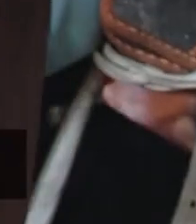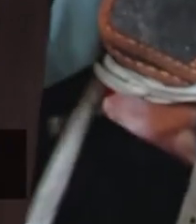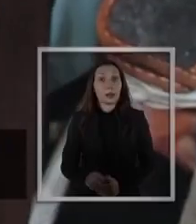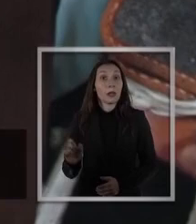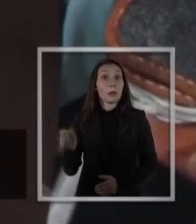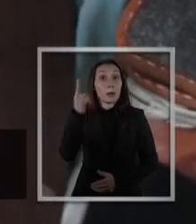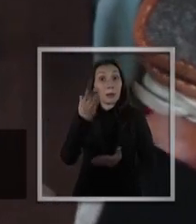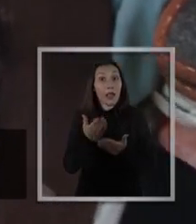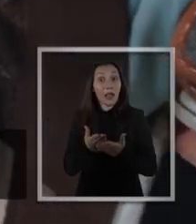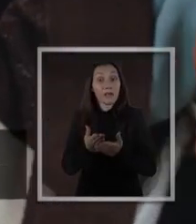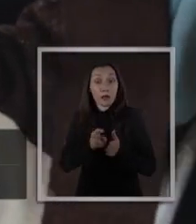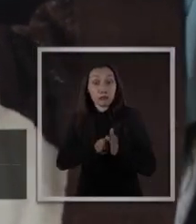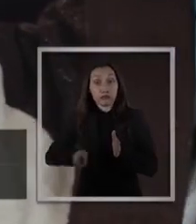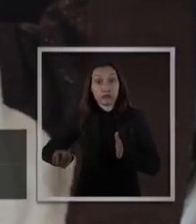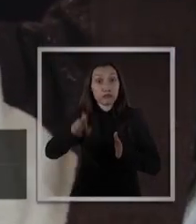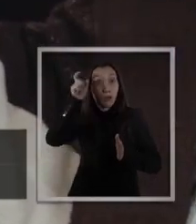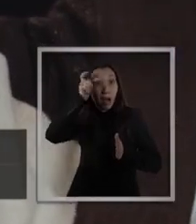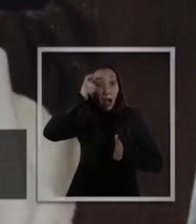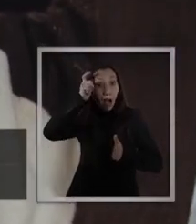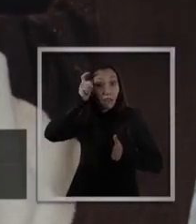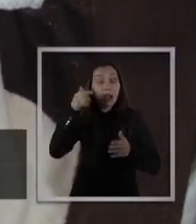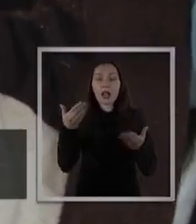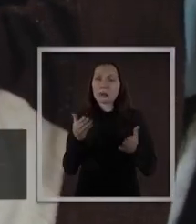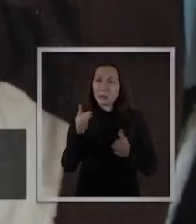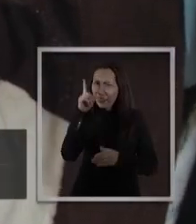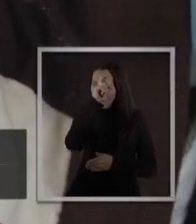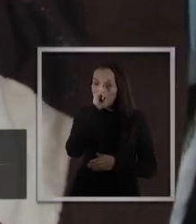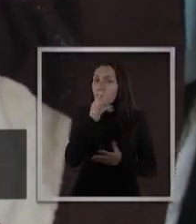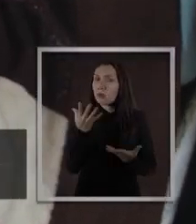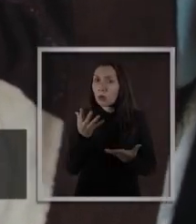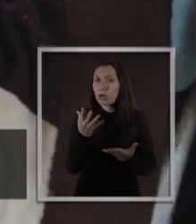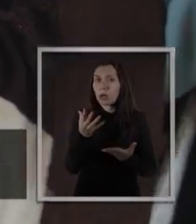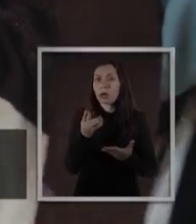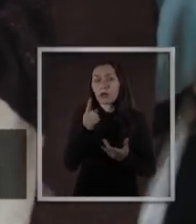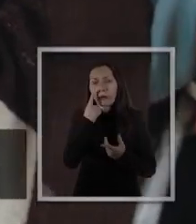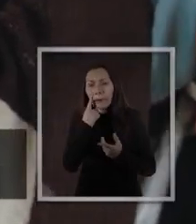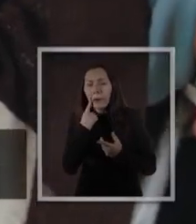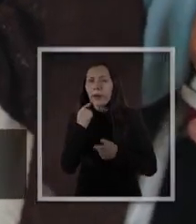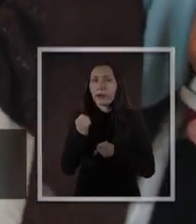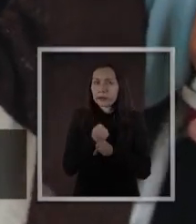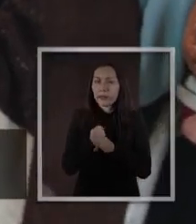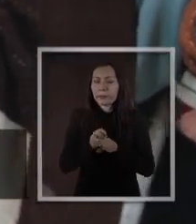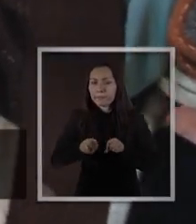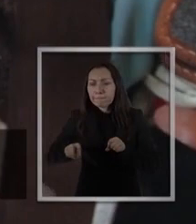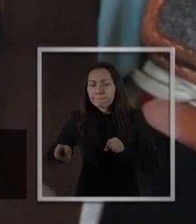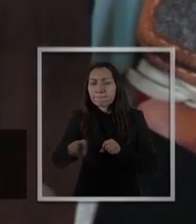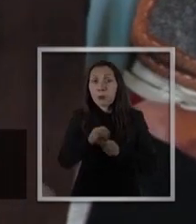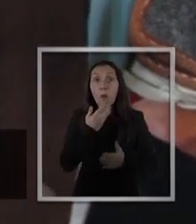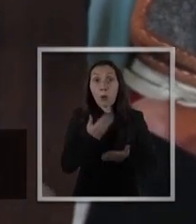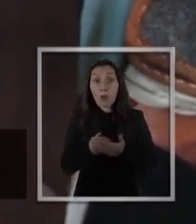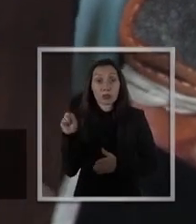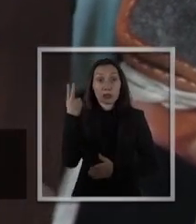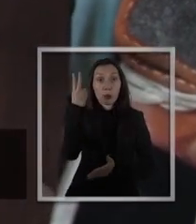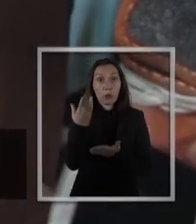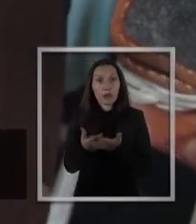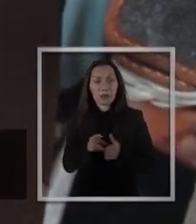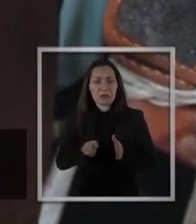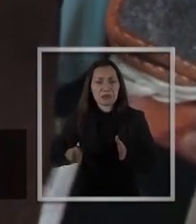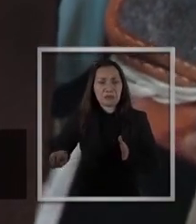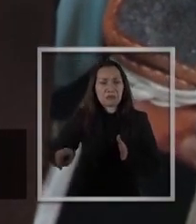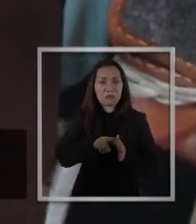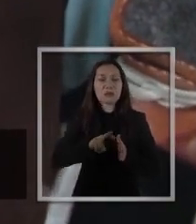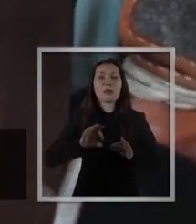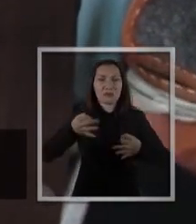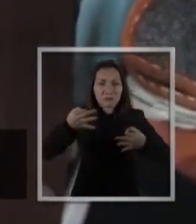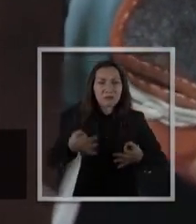La primera vez que corro un novillo es medio complicado porque ya conociendo el caballo. Pero cuando lo corre por segunda vez, le saca detalle